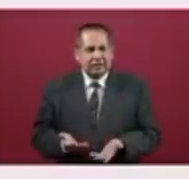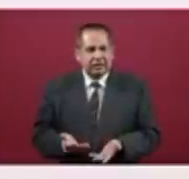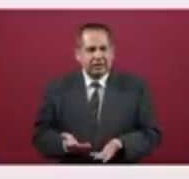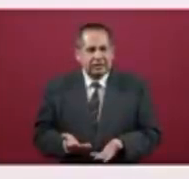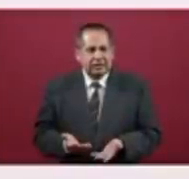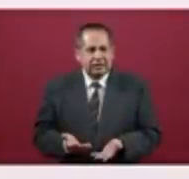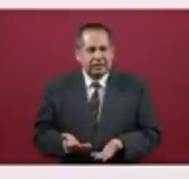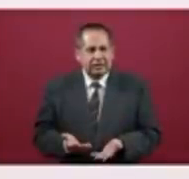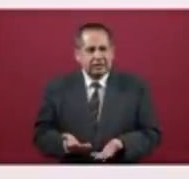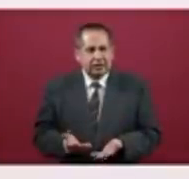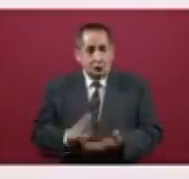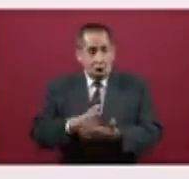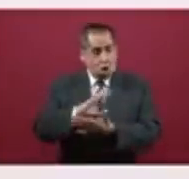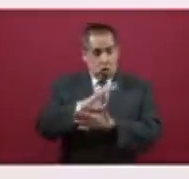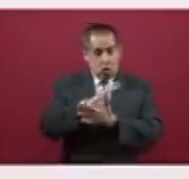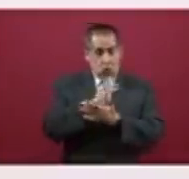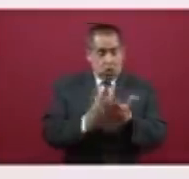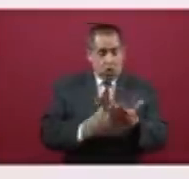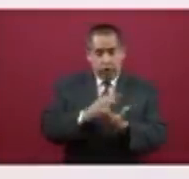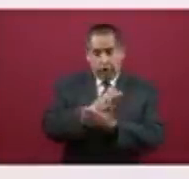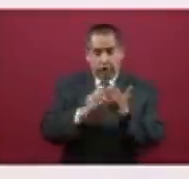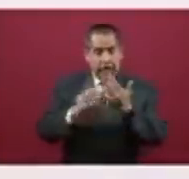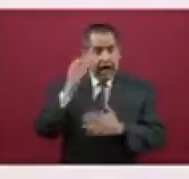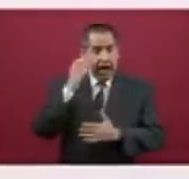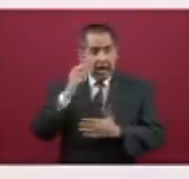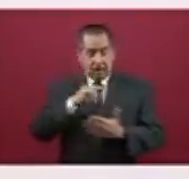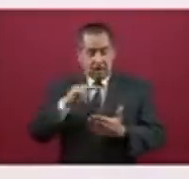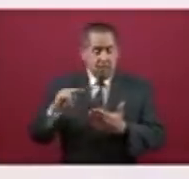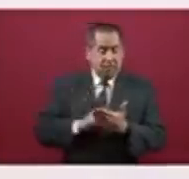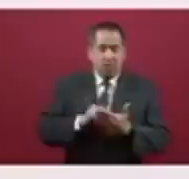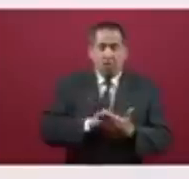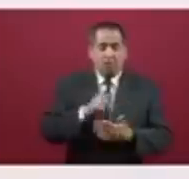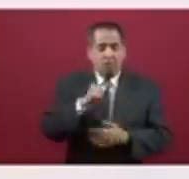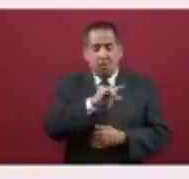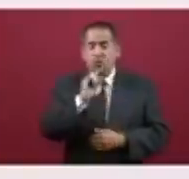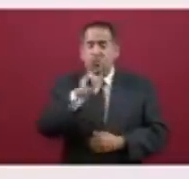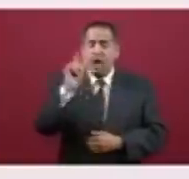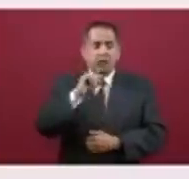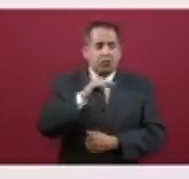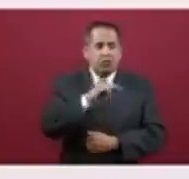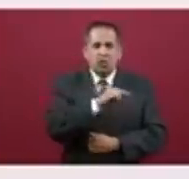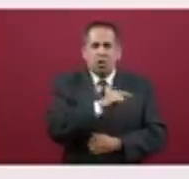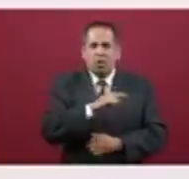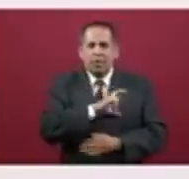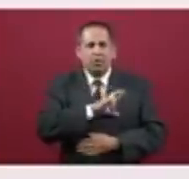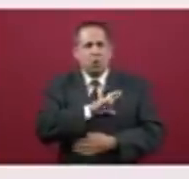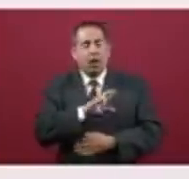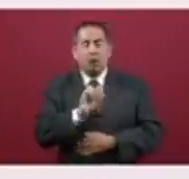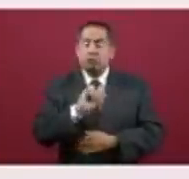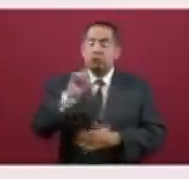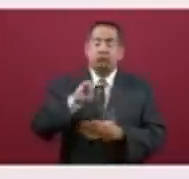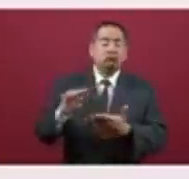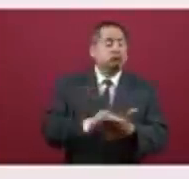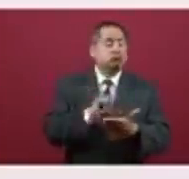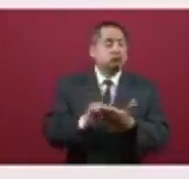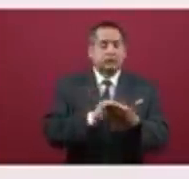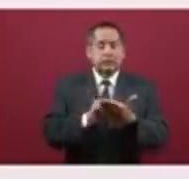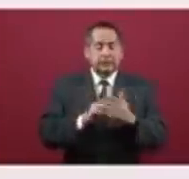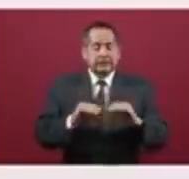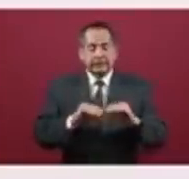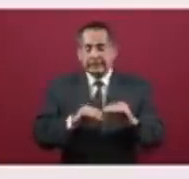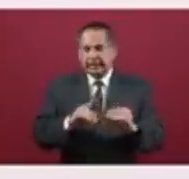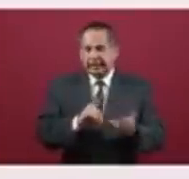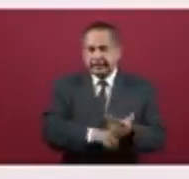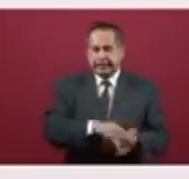los contratos que firmaron funcionarios públicos con particulares y las operaciones fraudulentas